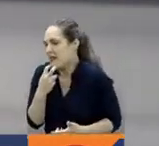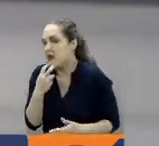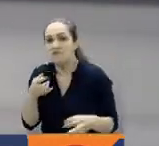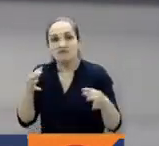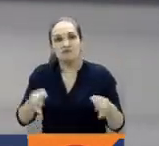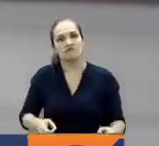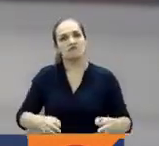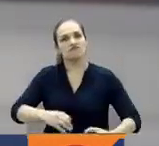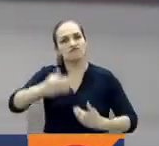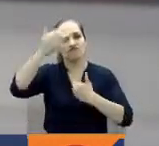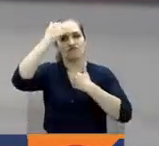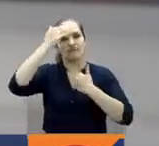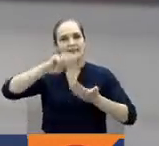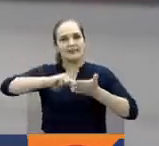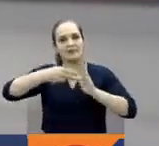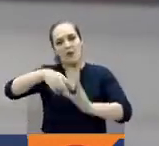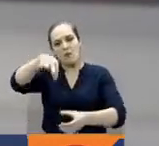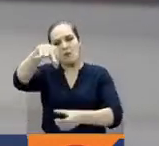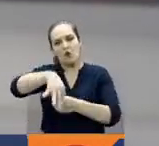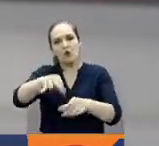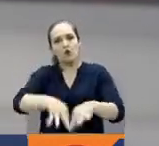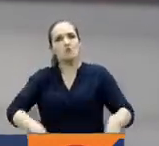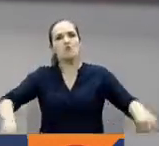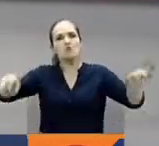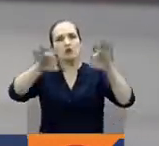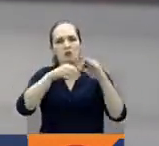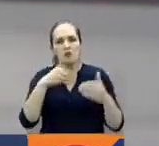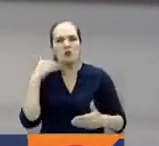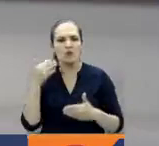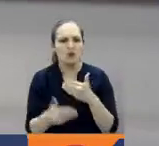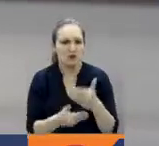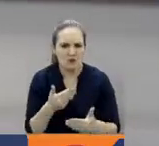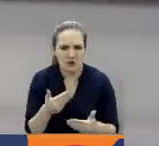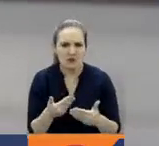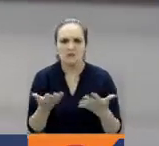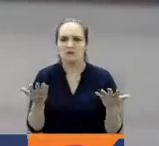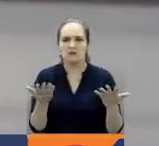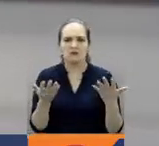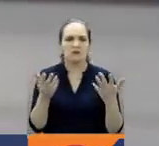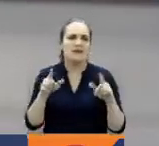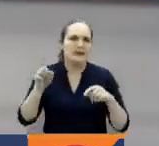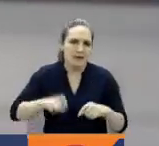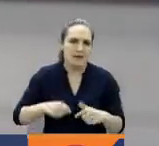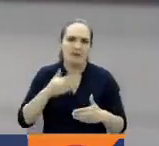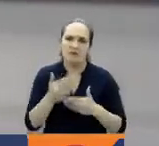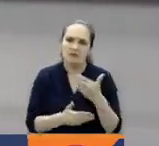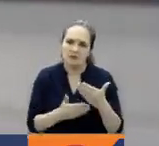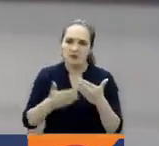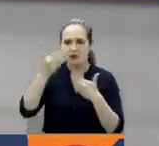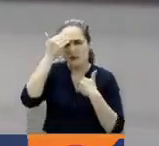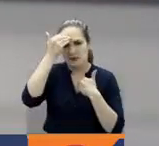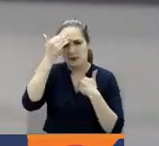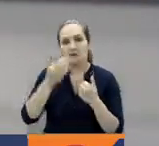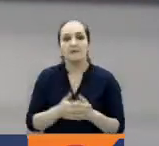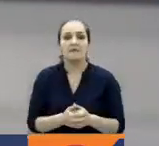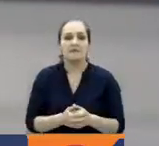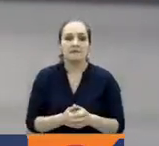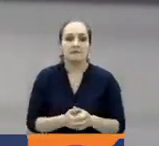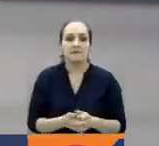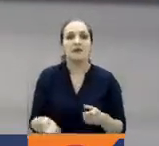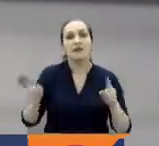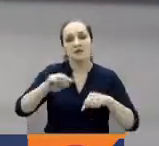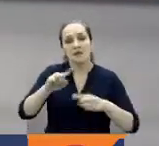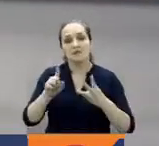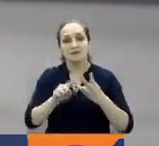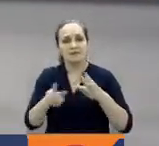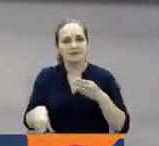una educación instaurada de cómo se debe votar, de qué manera y por qué es importante. Otra cosa que también quería